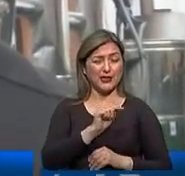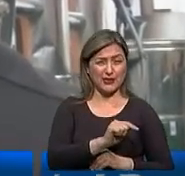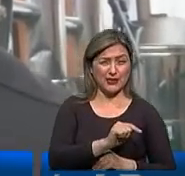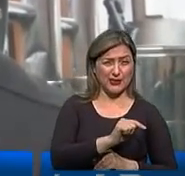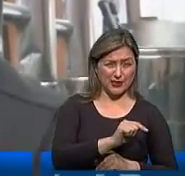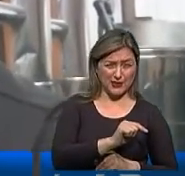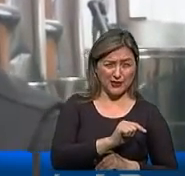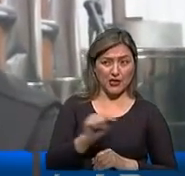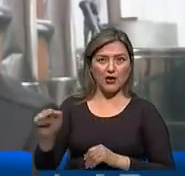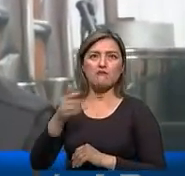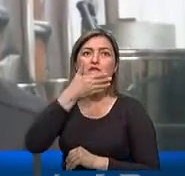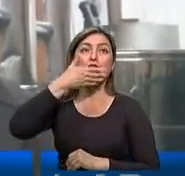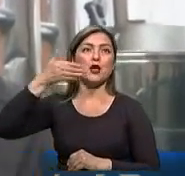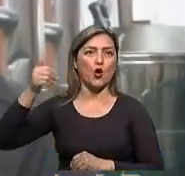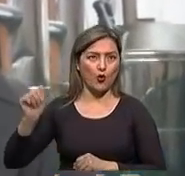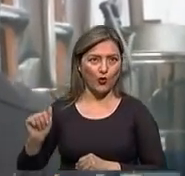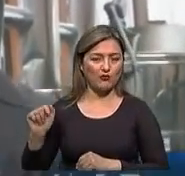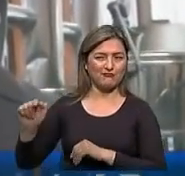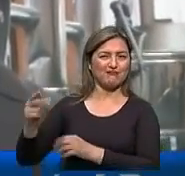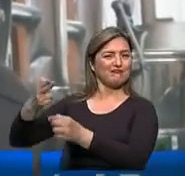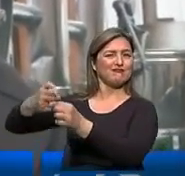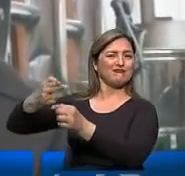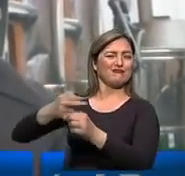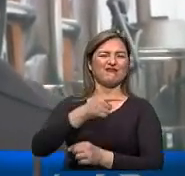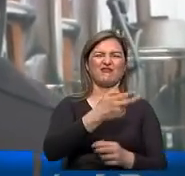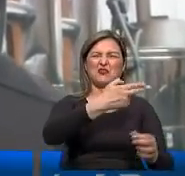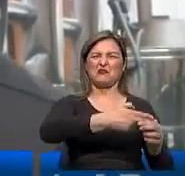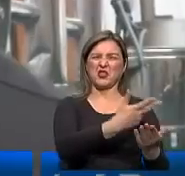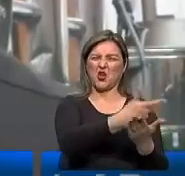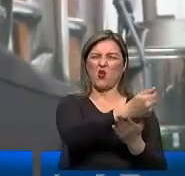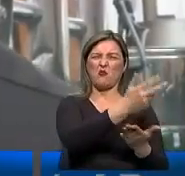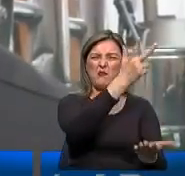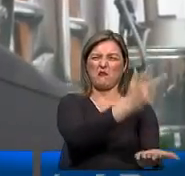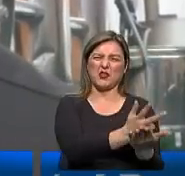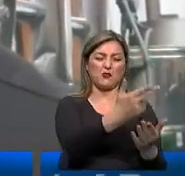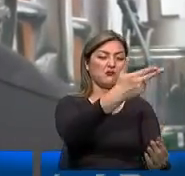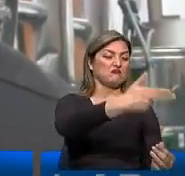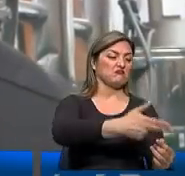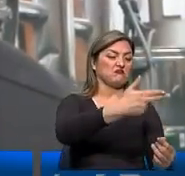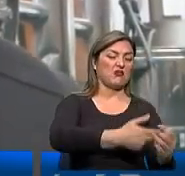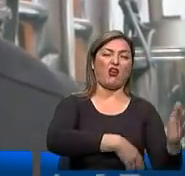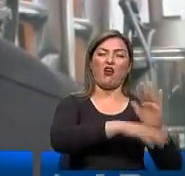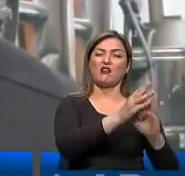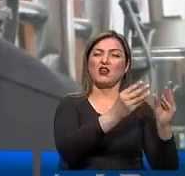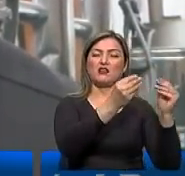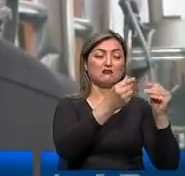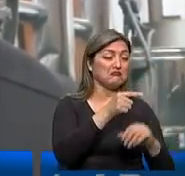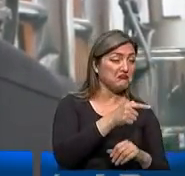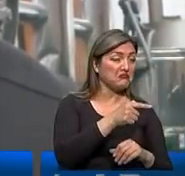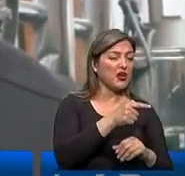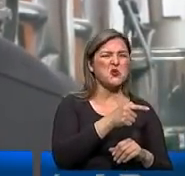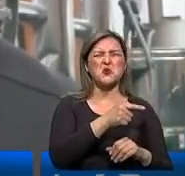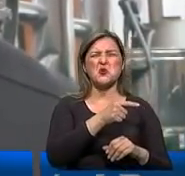calidad, mucho mejor calidad. La gasolina regular o la gasolina ultra o premium, como se le llama, de alto octanaje, todavía